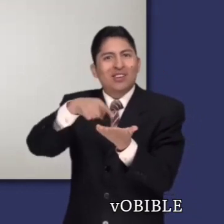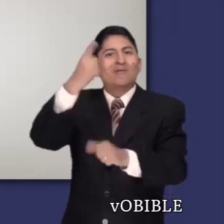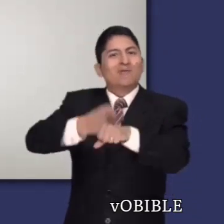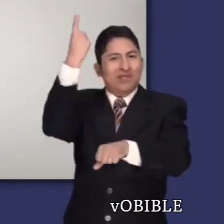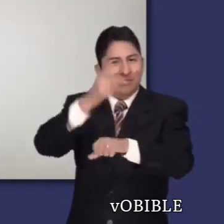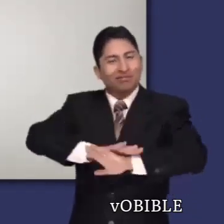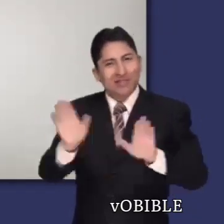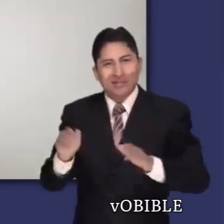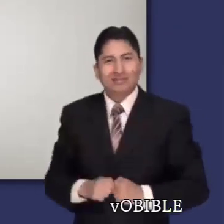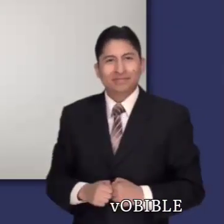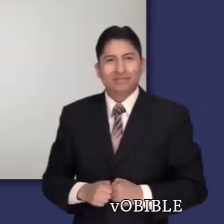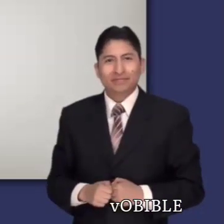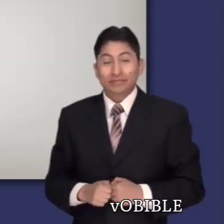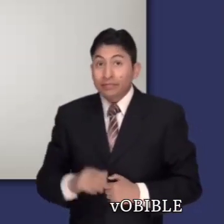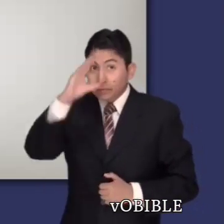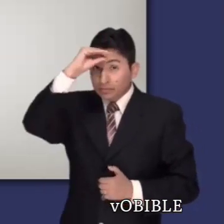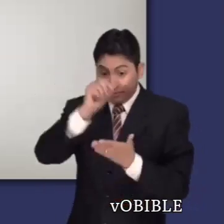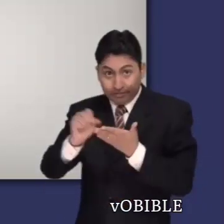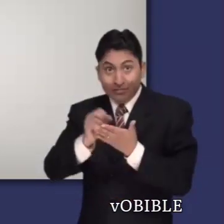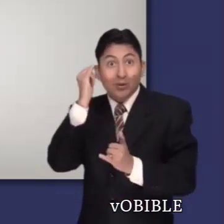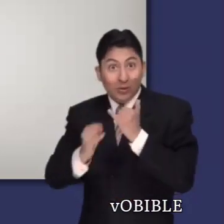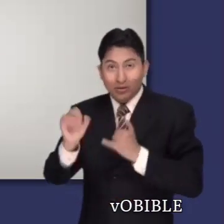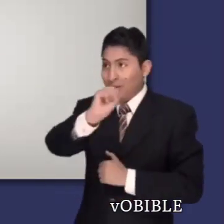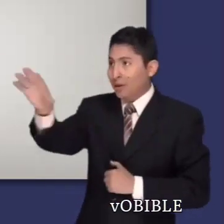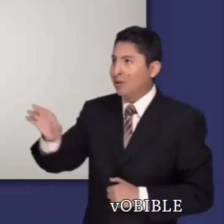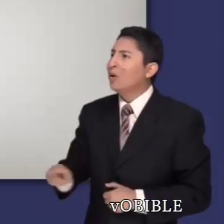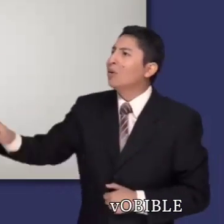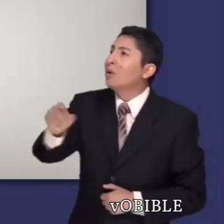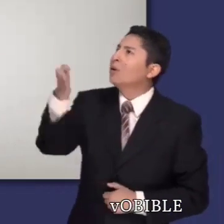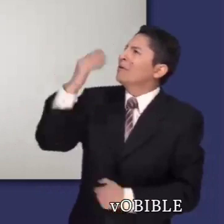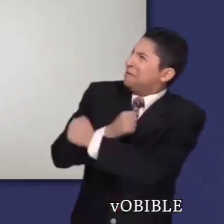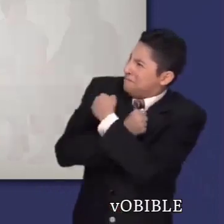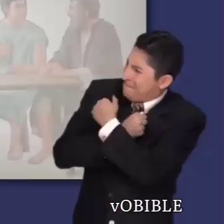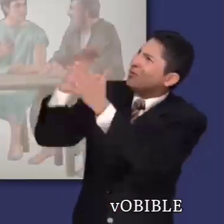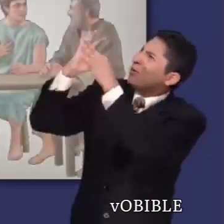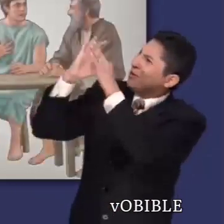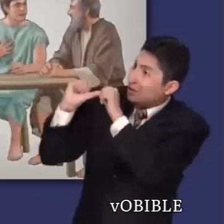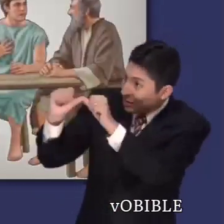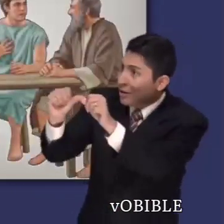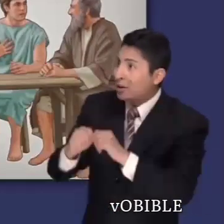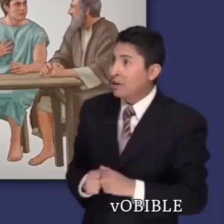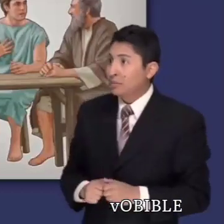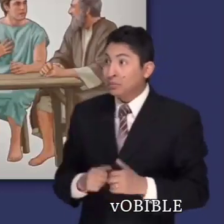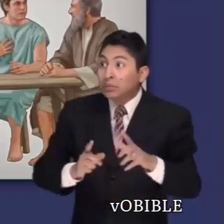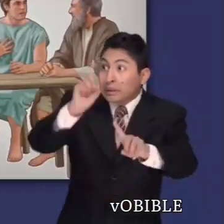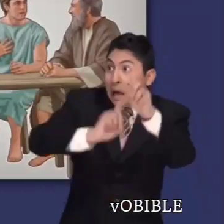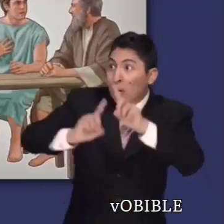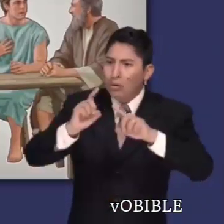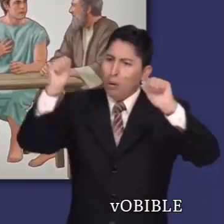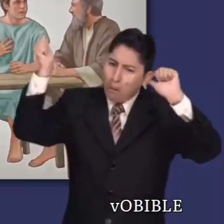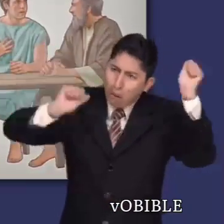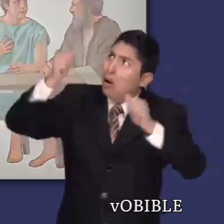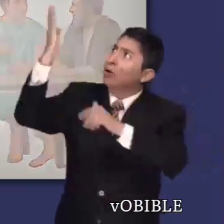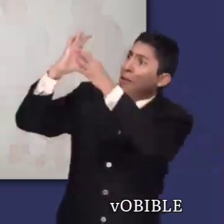Judas termina su carta pidiendo a sus hermanos que se mantengan en el amor de Dios, que les tengan misericordia a algunos